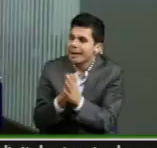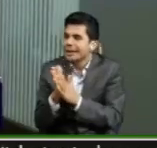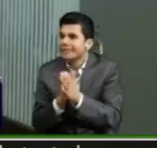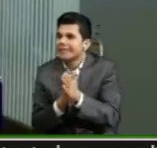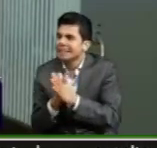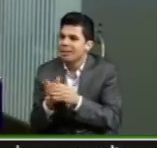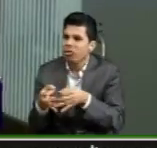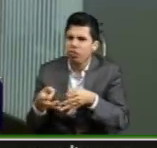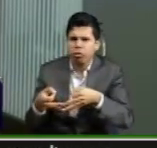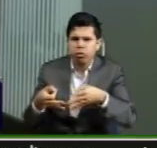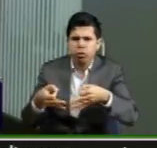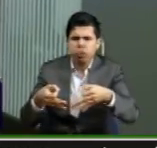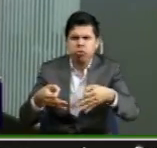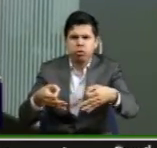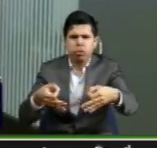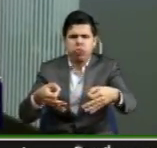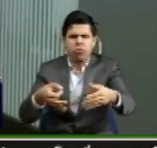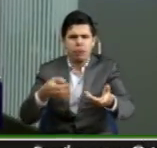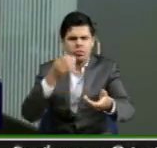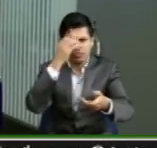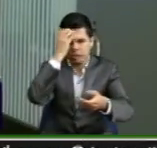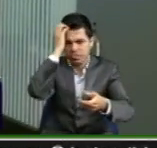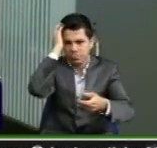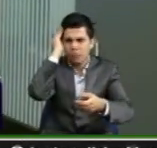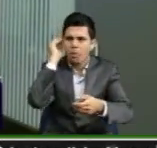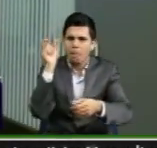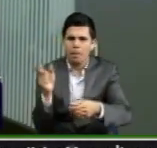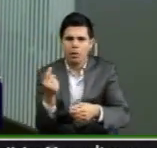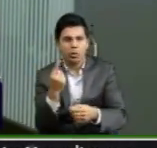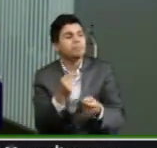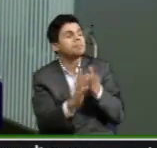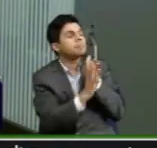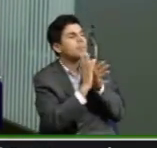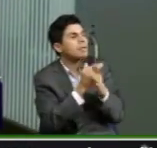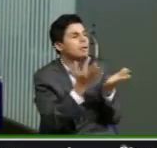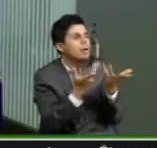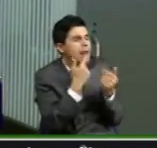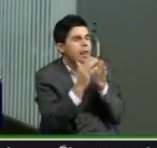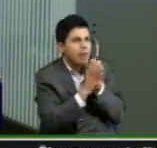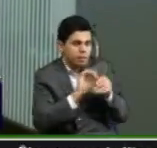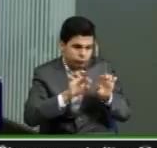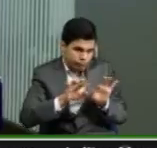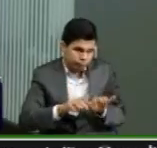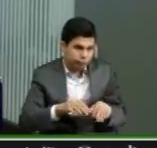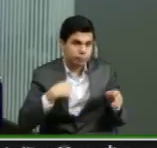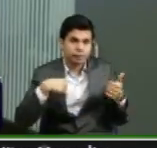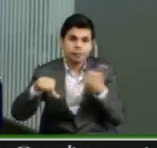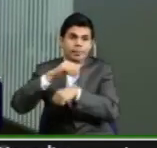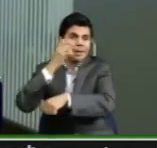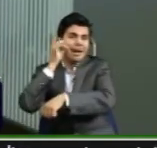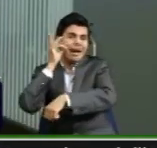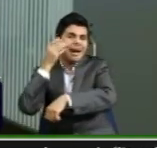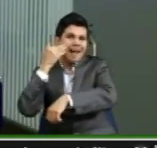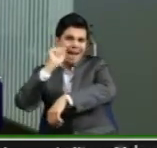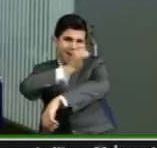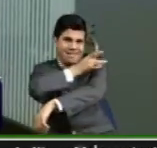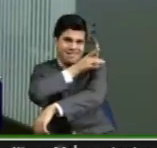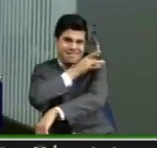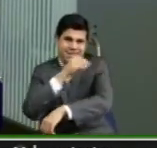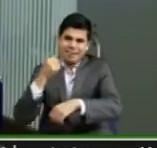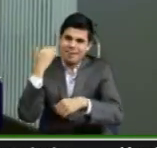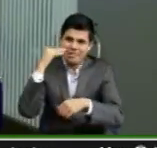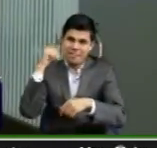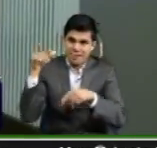denuncia porque sólo hay un receptor de denuncia y en ese momento yo estoy reemplazando a la fiscal que está en vacaciones al